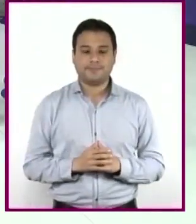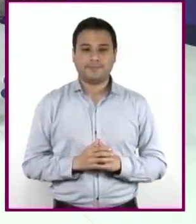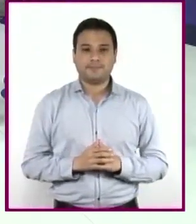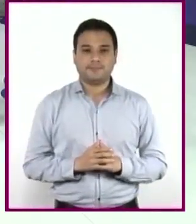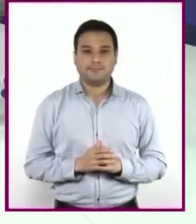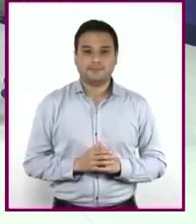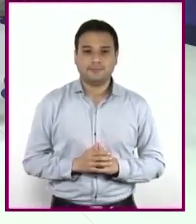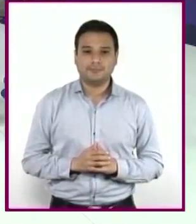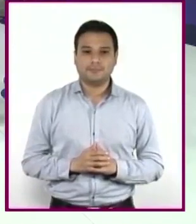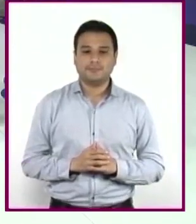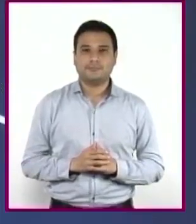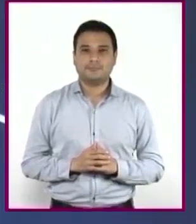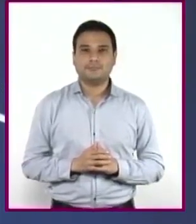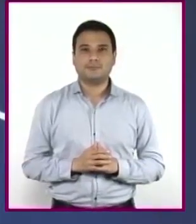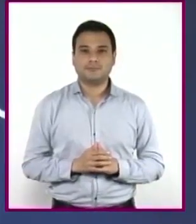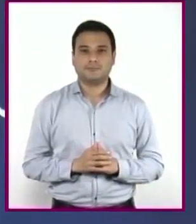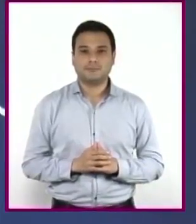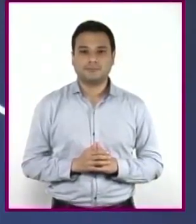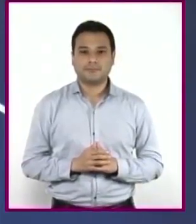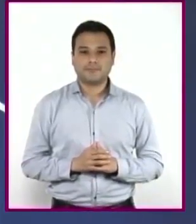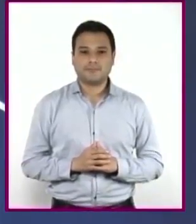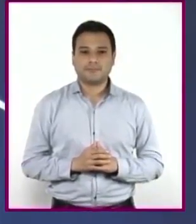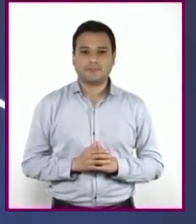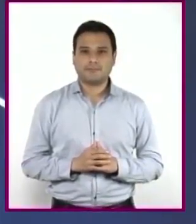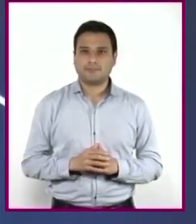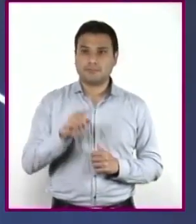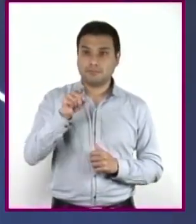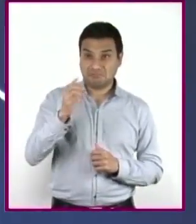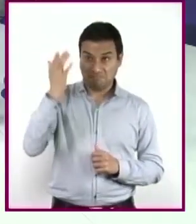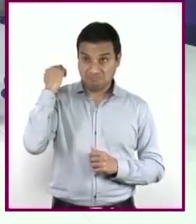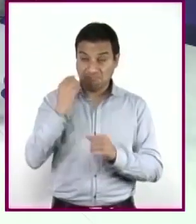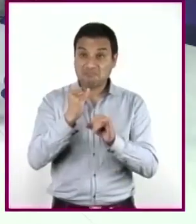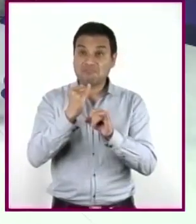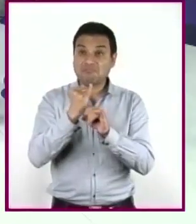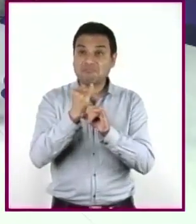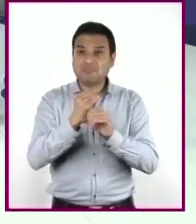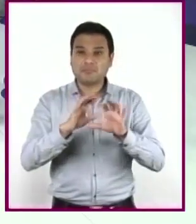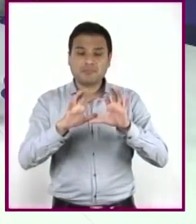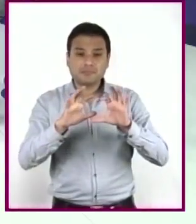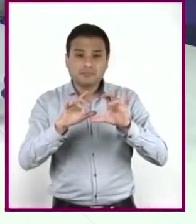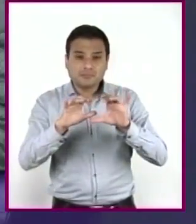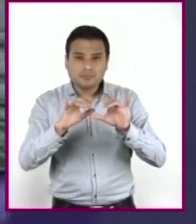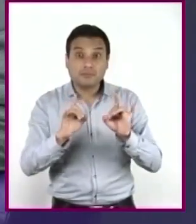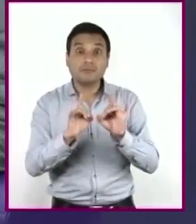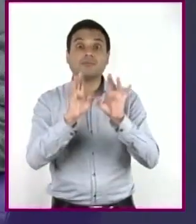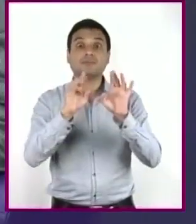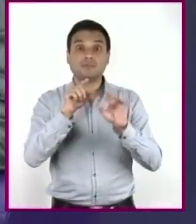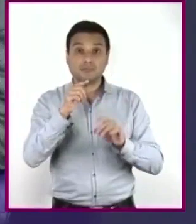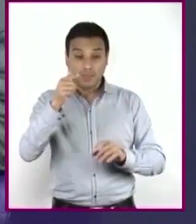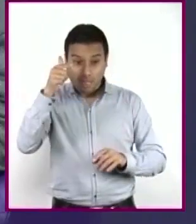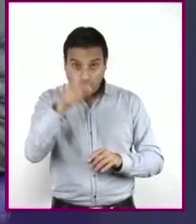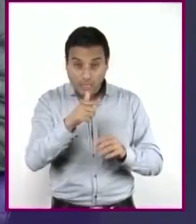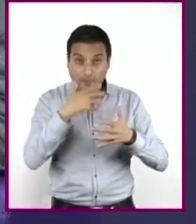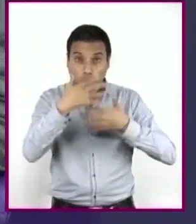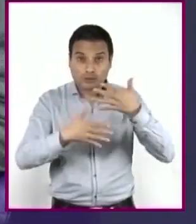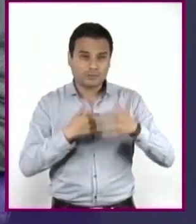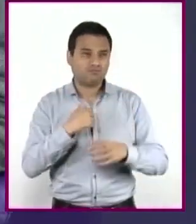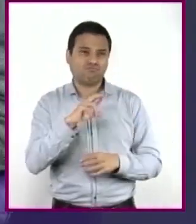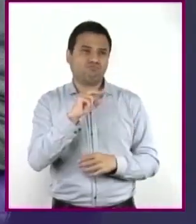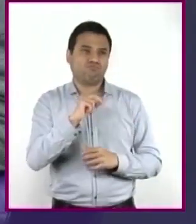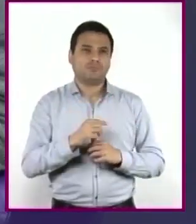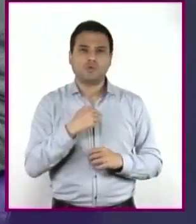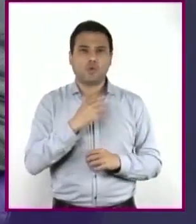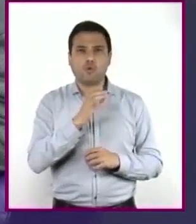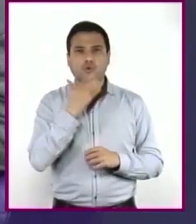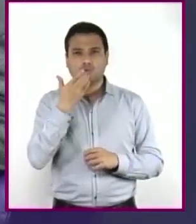lado, Edai, ¿alguna vez se han topado con contenido violento en internet sin querer? No. ¿No? Porque normalmente yo